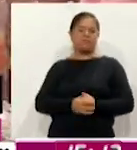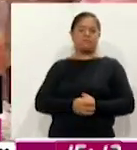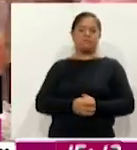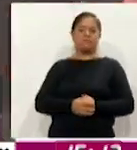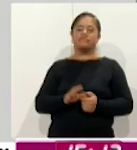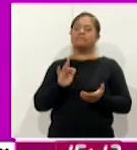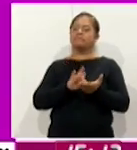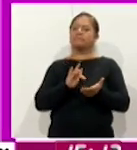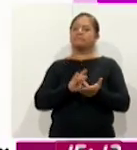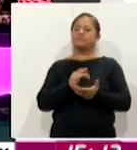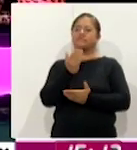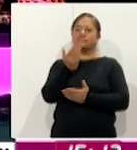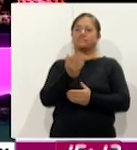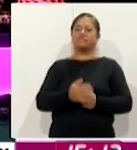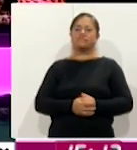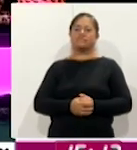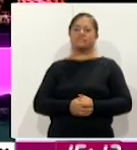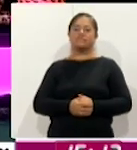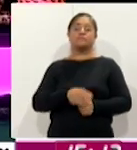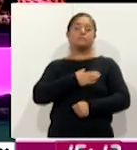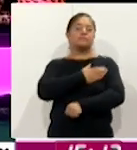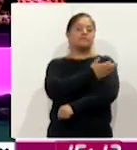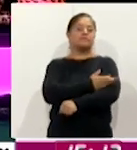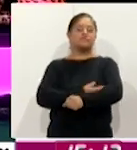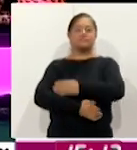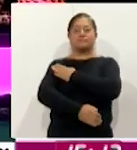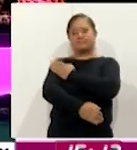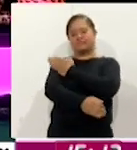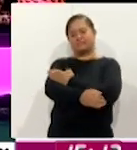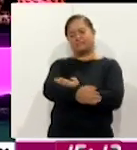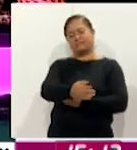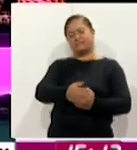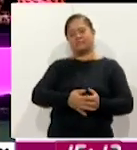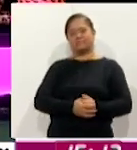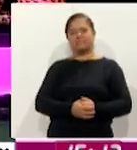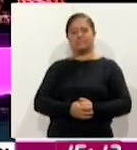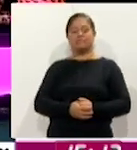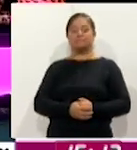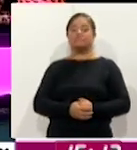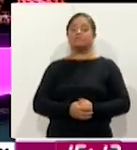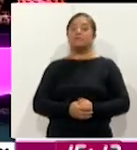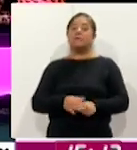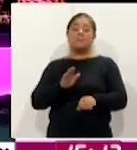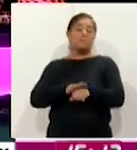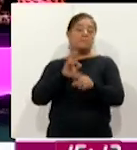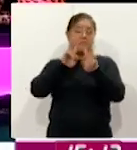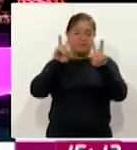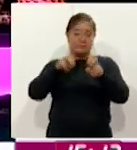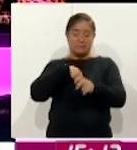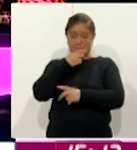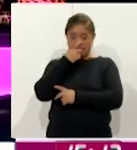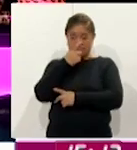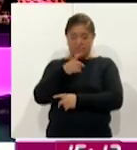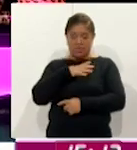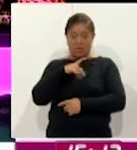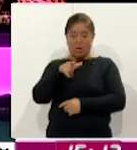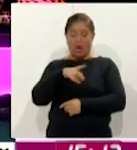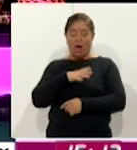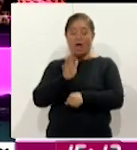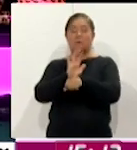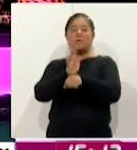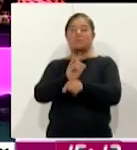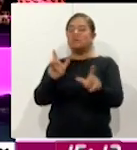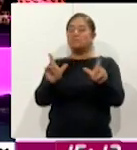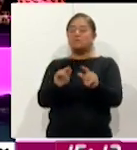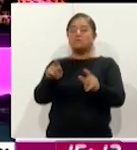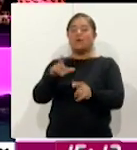Muchas gracias, Edith. Buenas tardes. Gracias por tu información. Bien, pues en más temas le comento que realizan cortometraje en